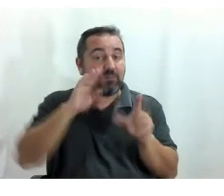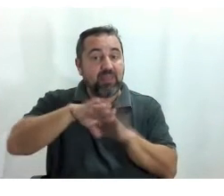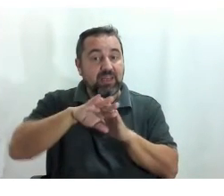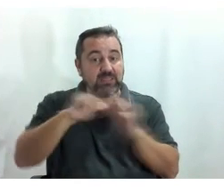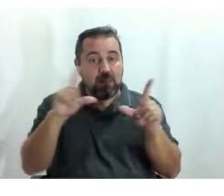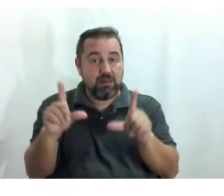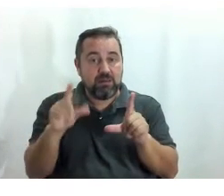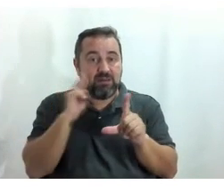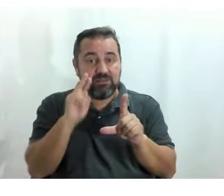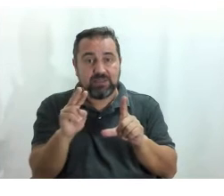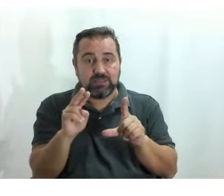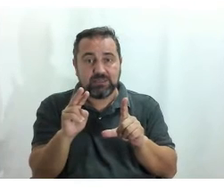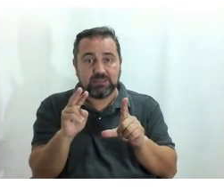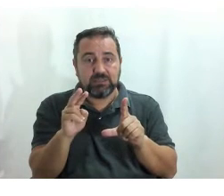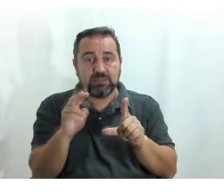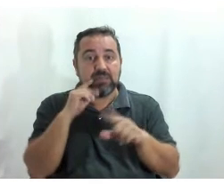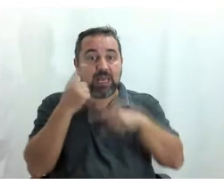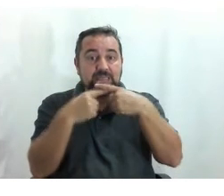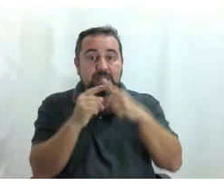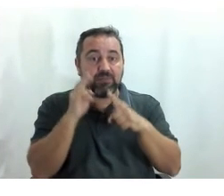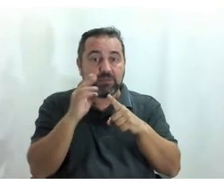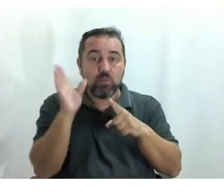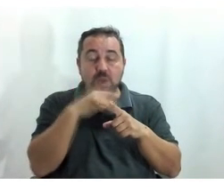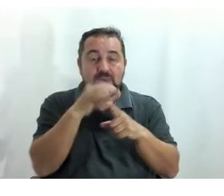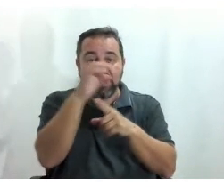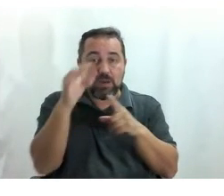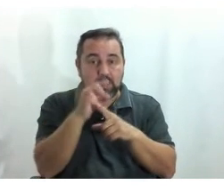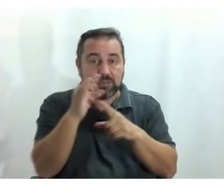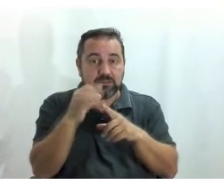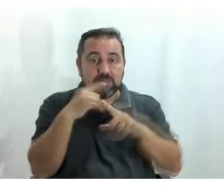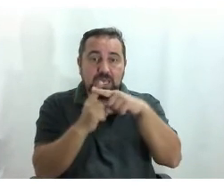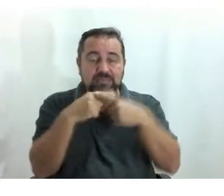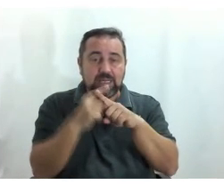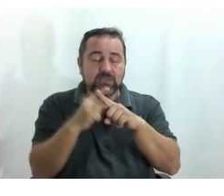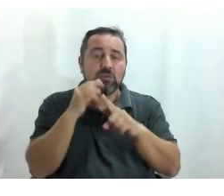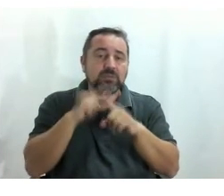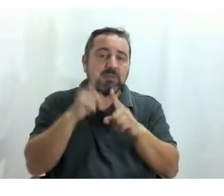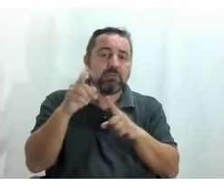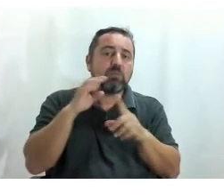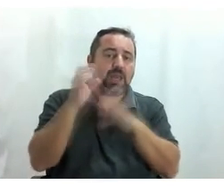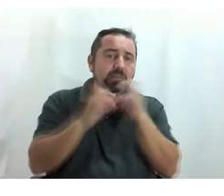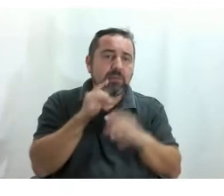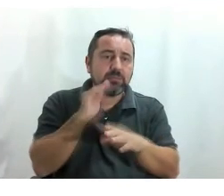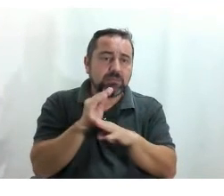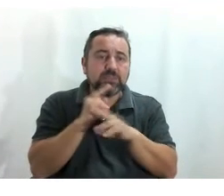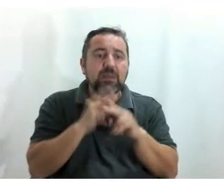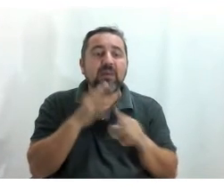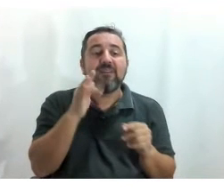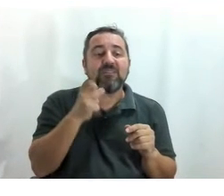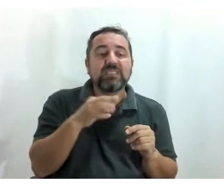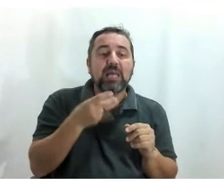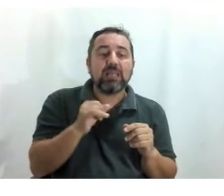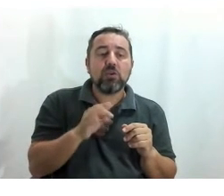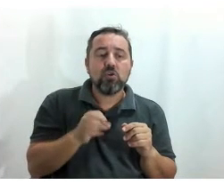veis que se observa con el asterisco la ausencia de células ciliadas externas en un animal que ha sido tratado con cisplatino.